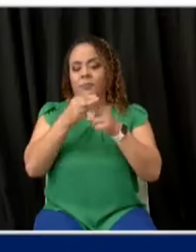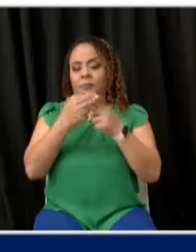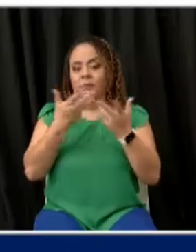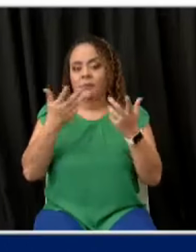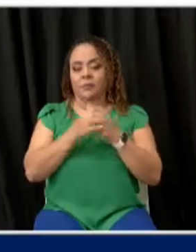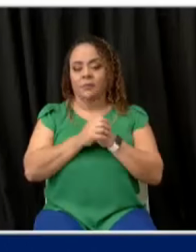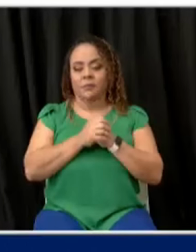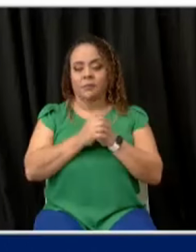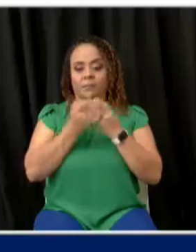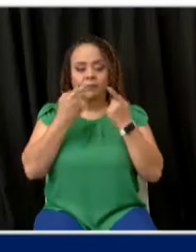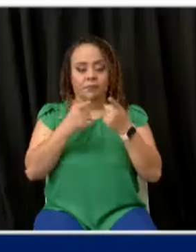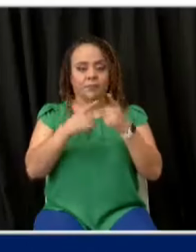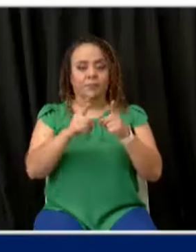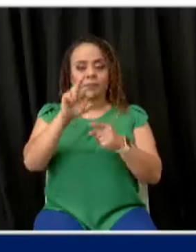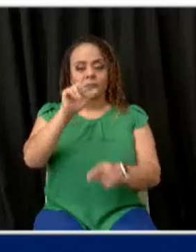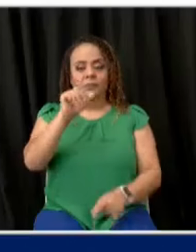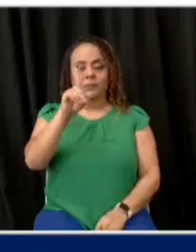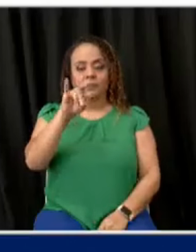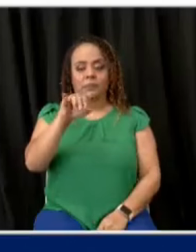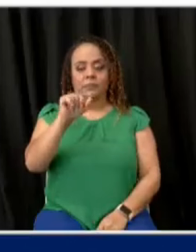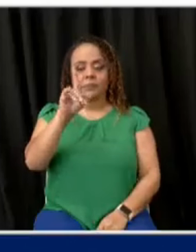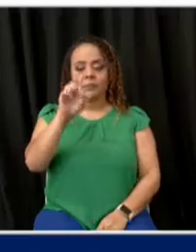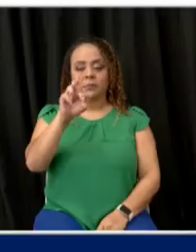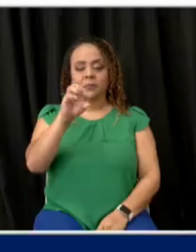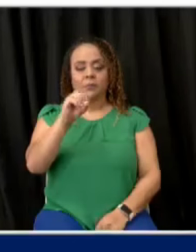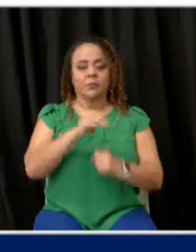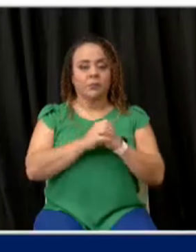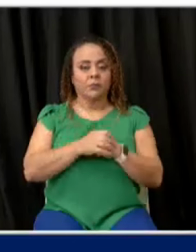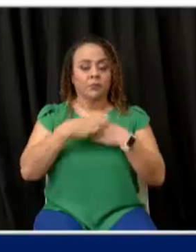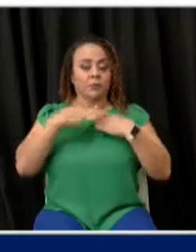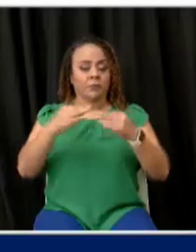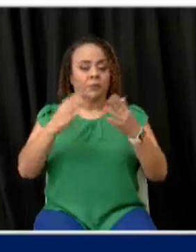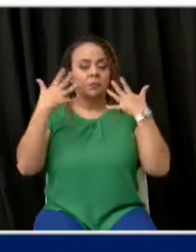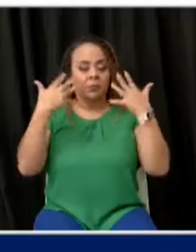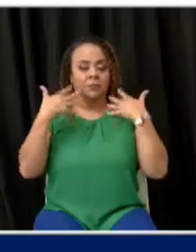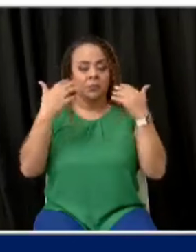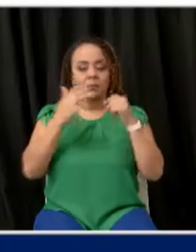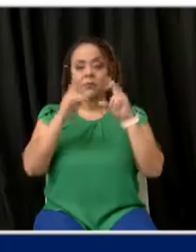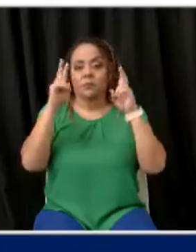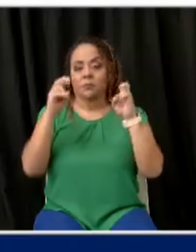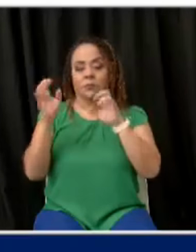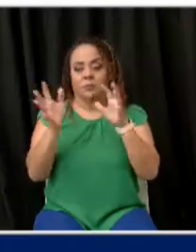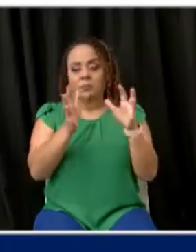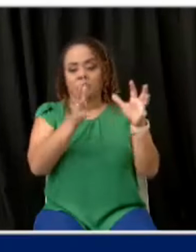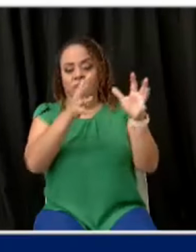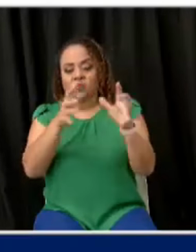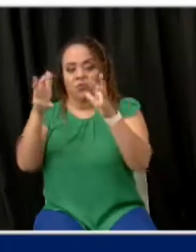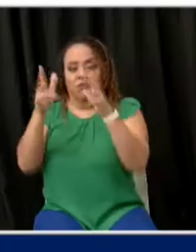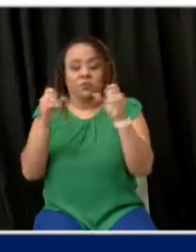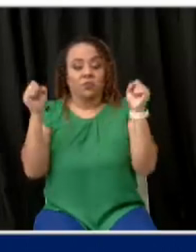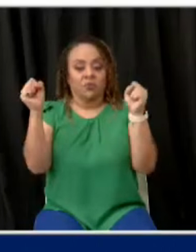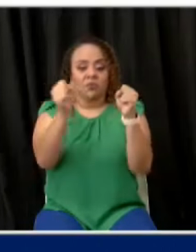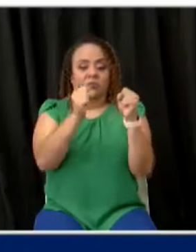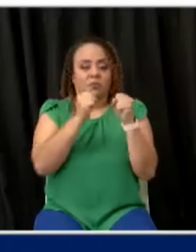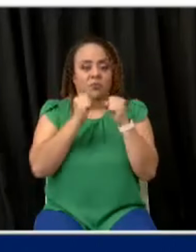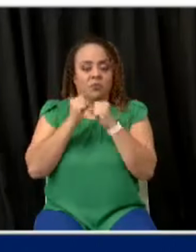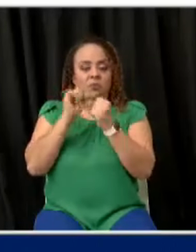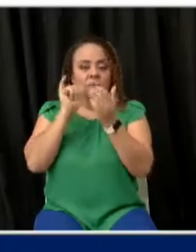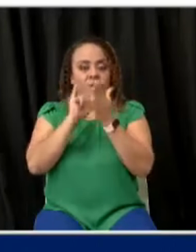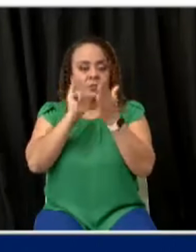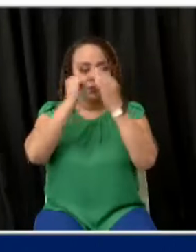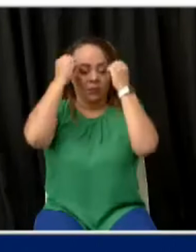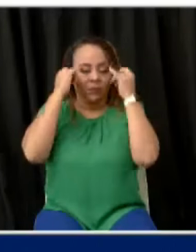efecto radiador. La piel se moja, supuestamente el viento que se mueve alrededor enfría ese